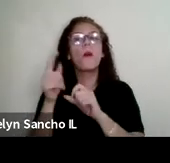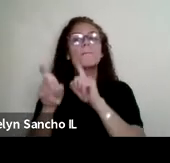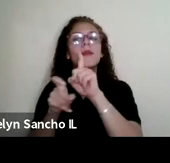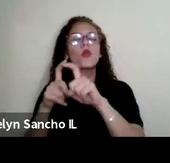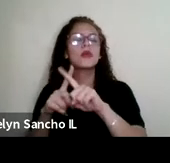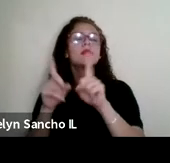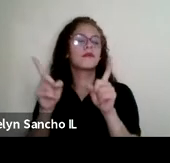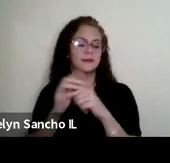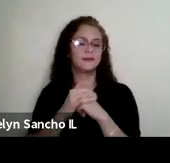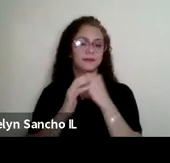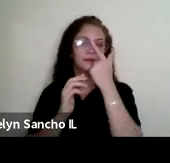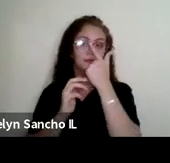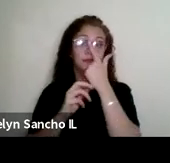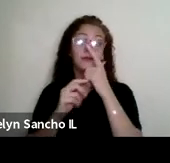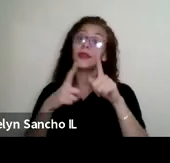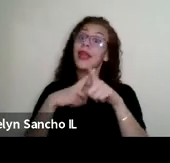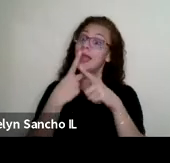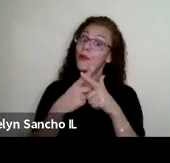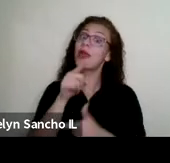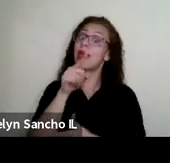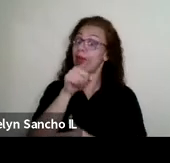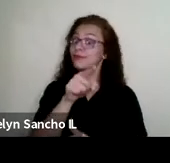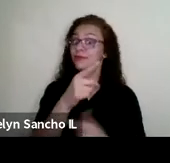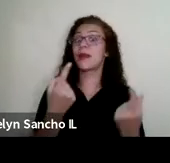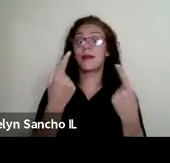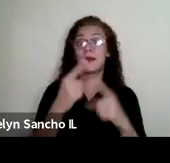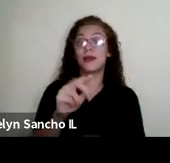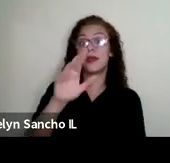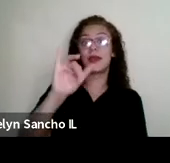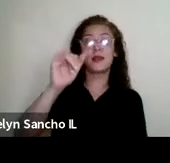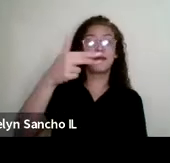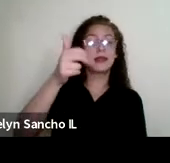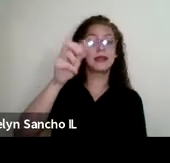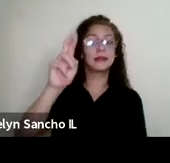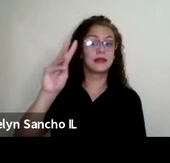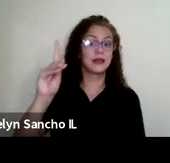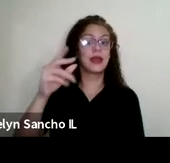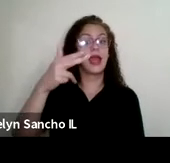preguntas. Entonces, esto le pasó a Richard Haass y esto